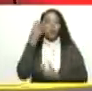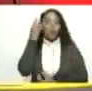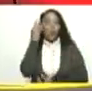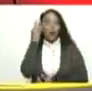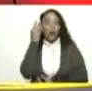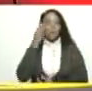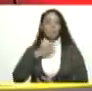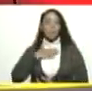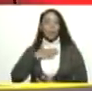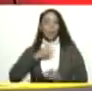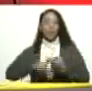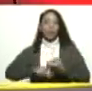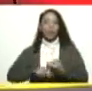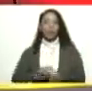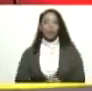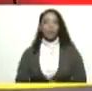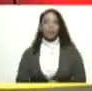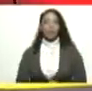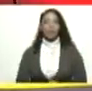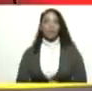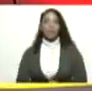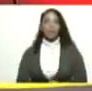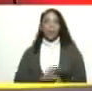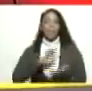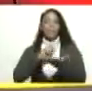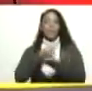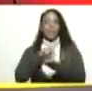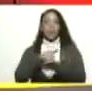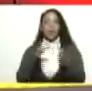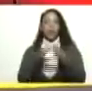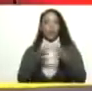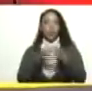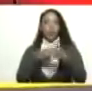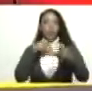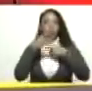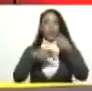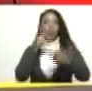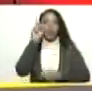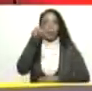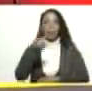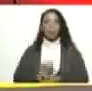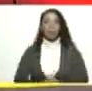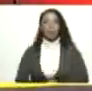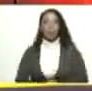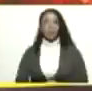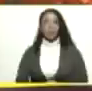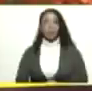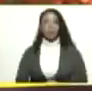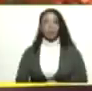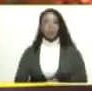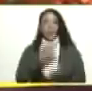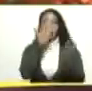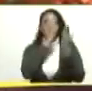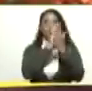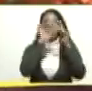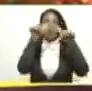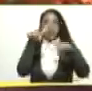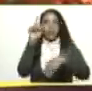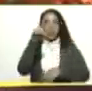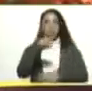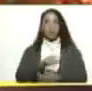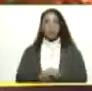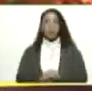Cilia Flores, integrante del Buró Político. Aquí al frente,